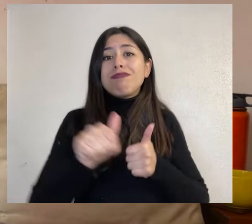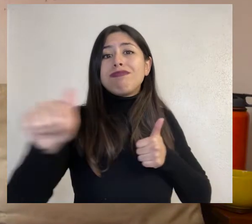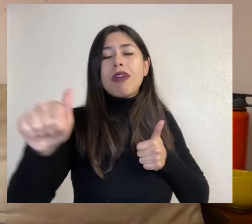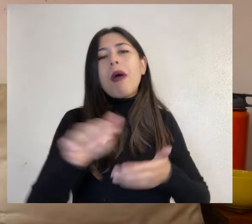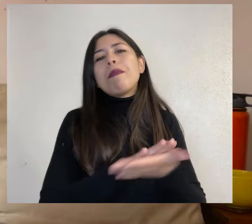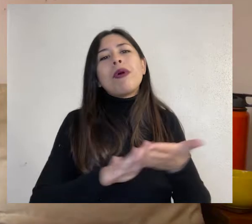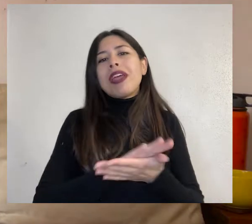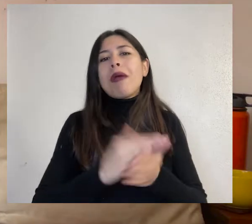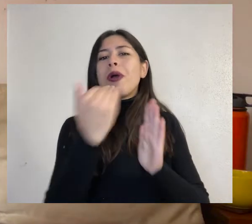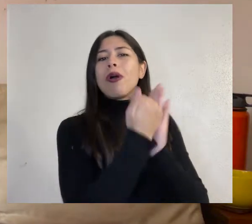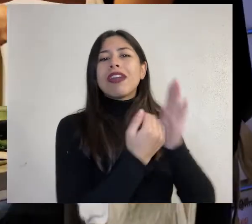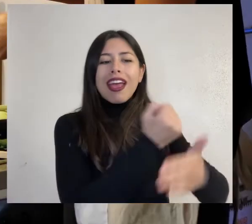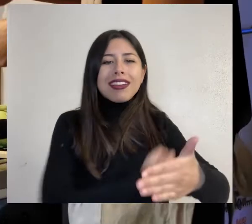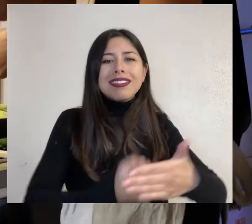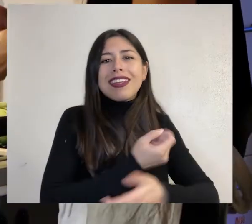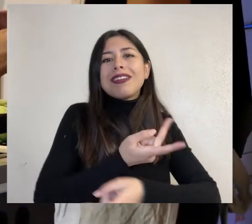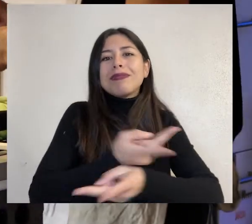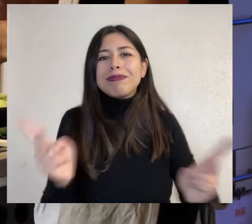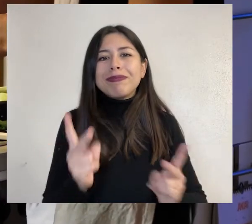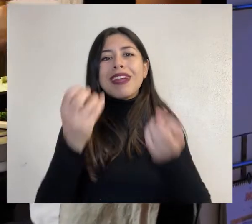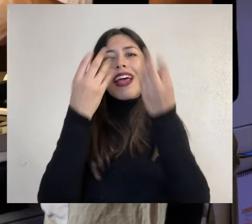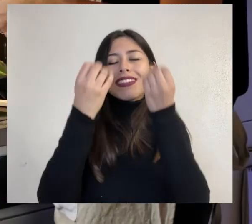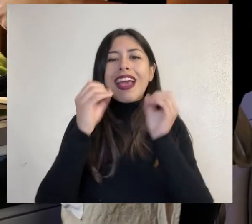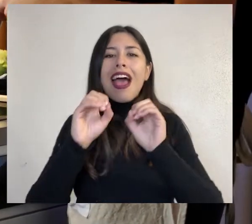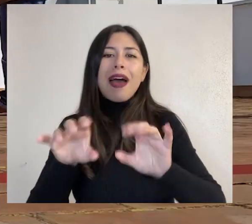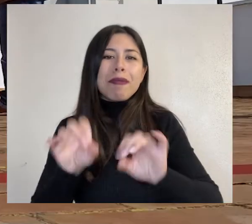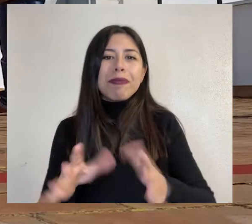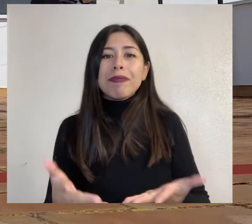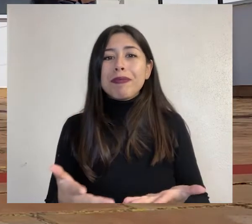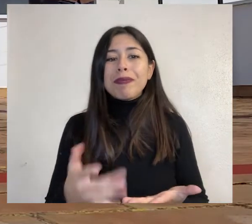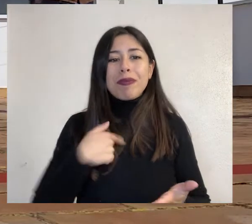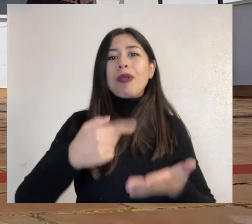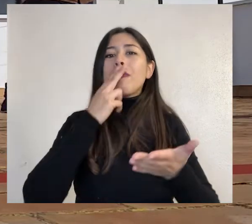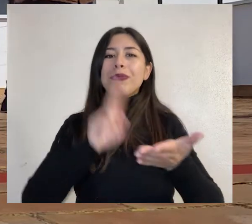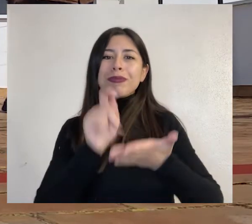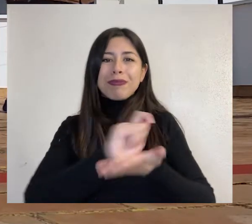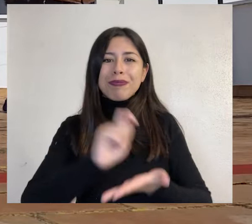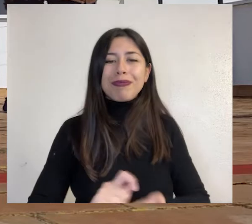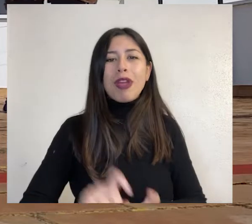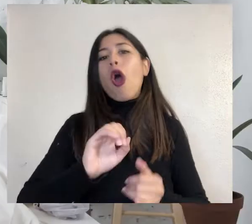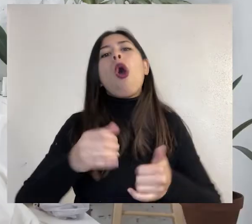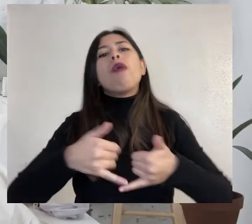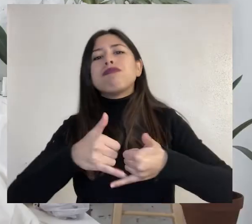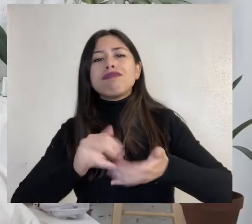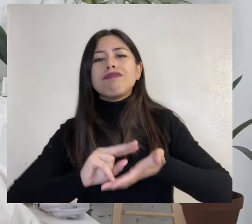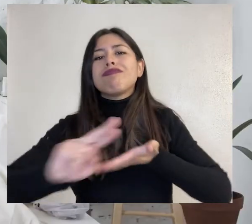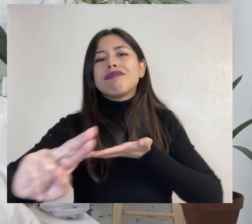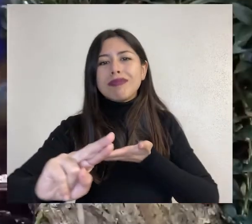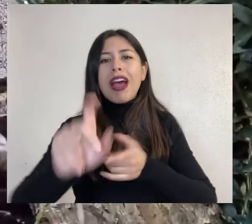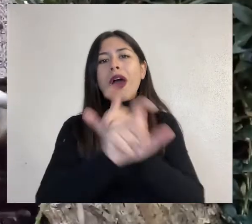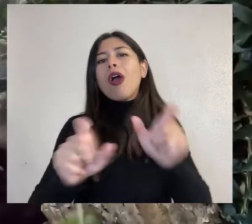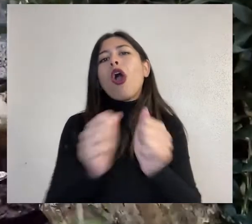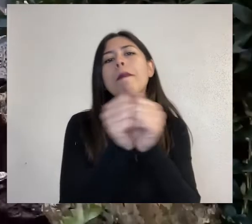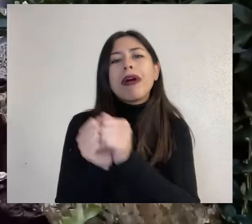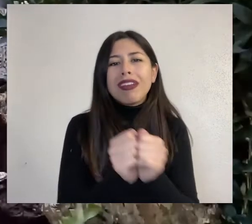distanciamiento. Puede ser compartir una receta, enseñar y aprender, escribir una carta, un mensaje de WhatsApp a los compañeros o